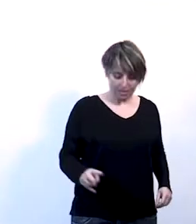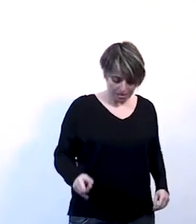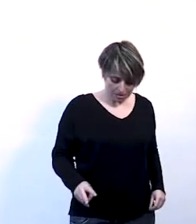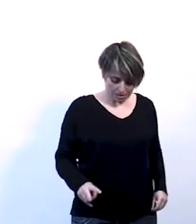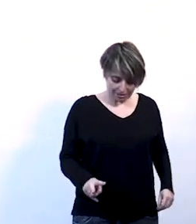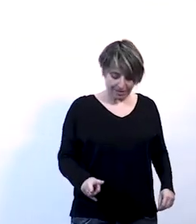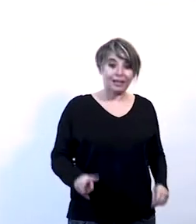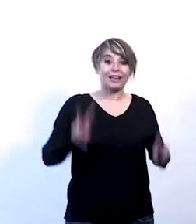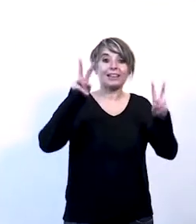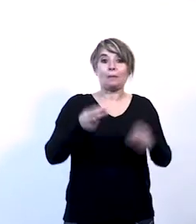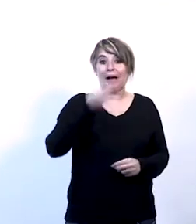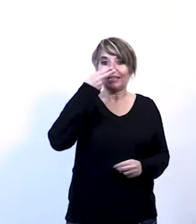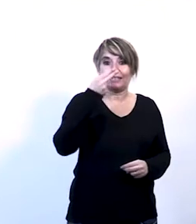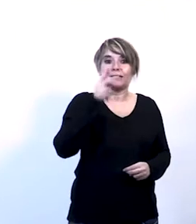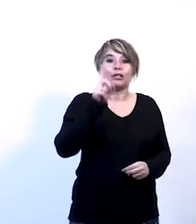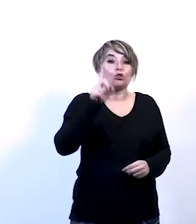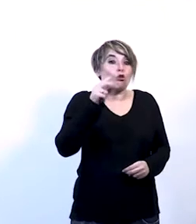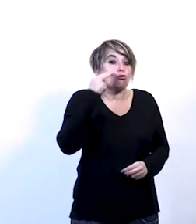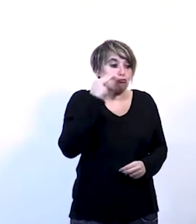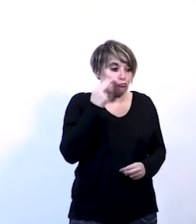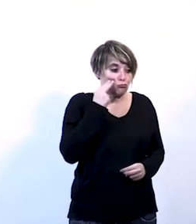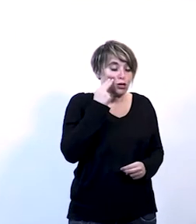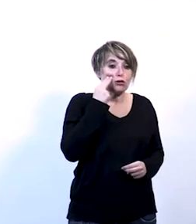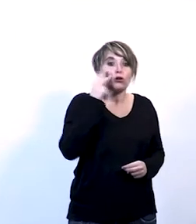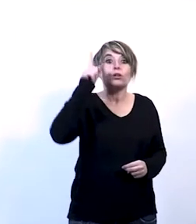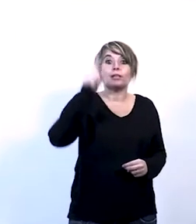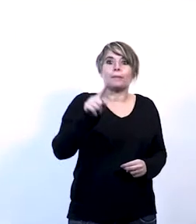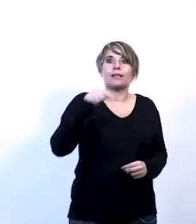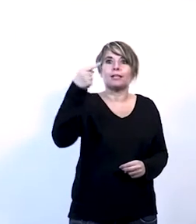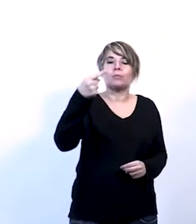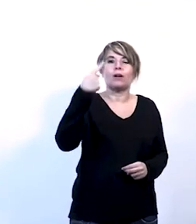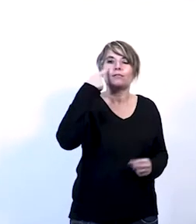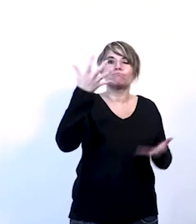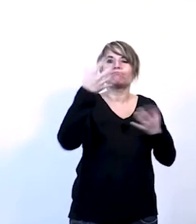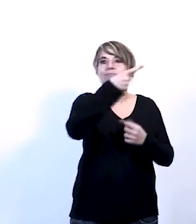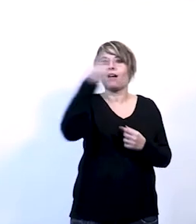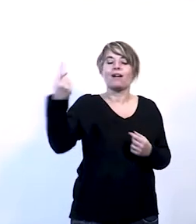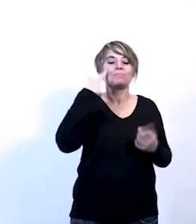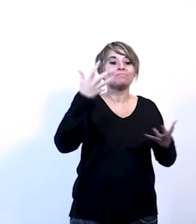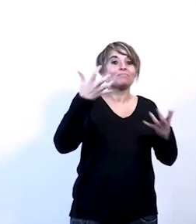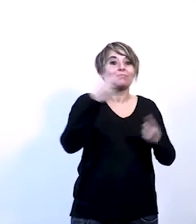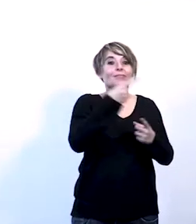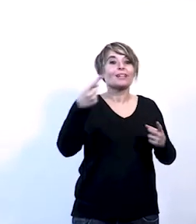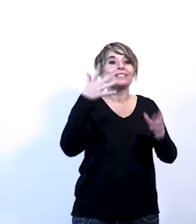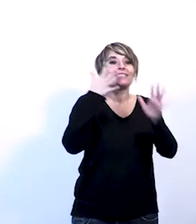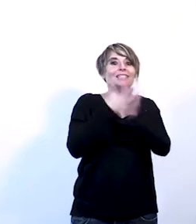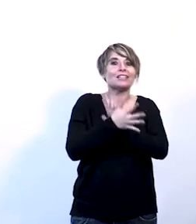no es solamente el hecho ya de no solamente de por el miedo, sino lo que dices, lo que se consigue es que no solamente el hecho